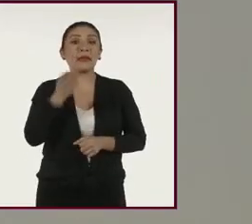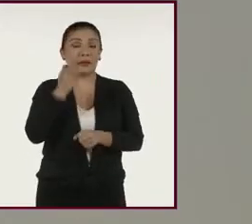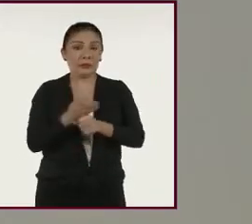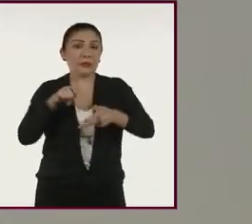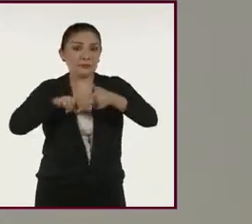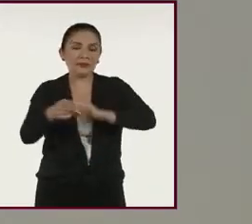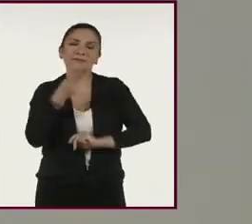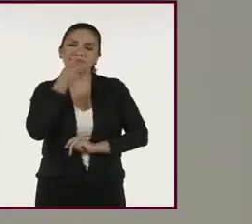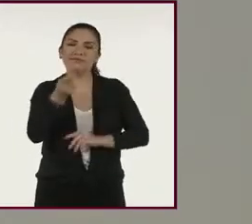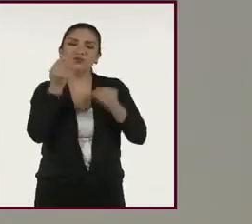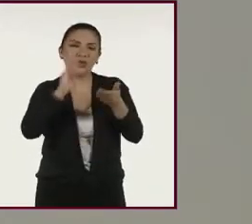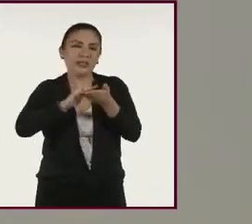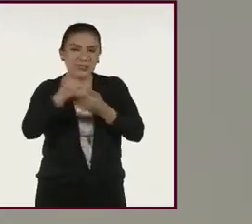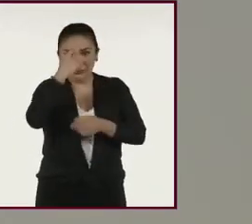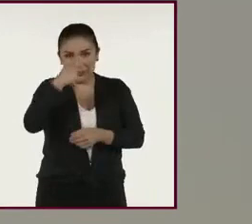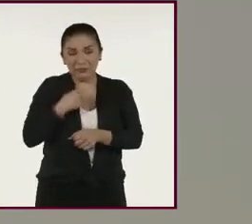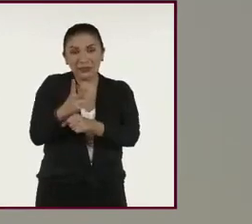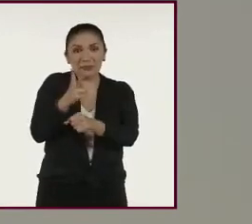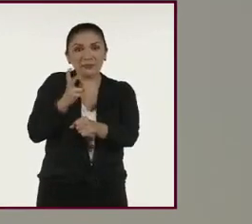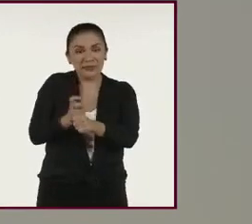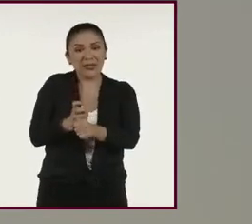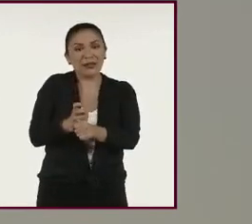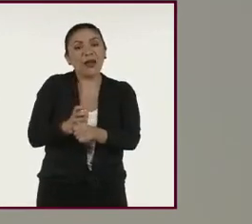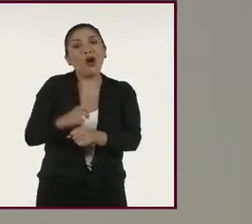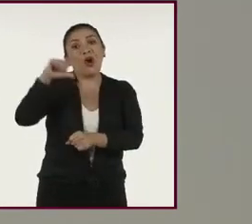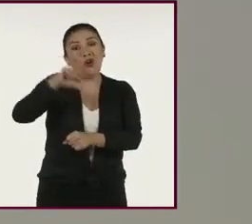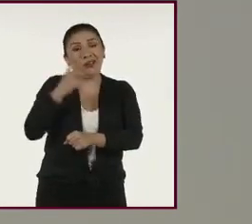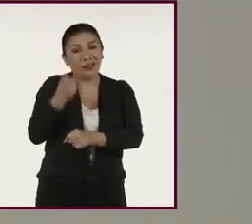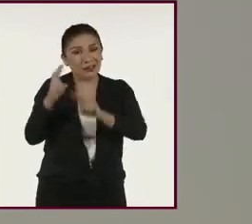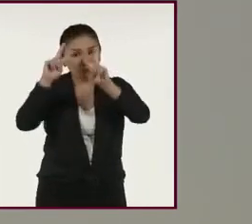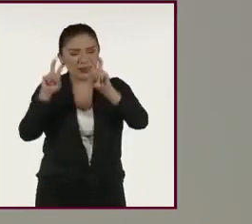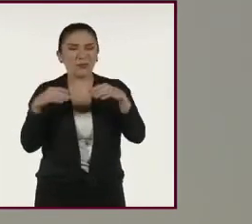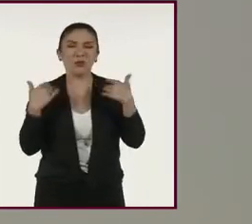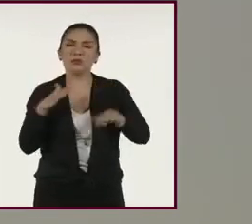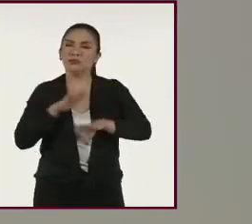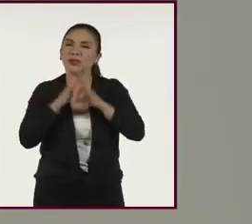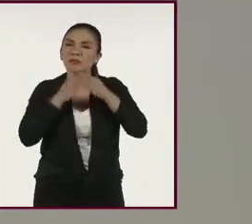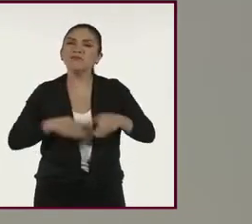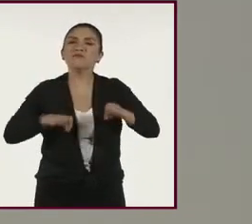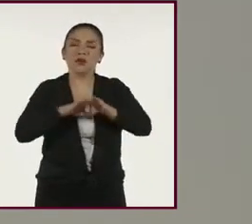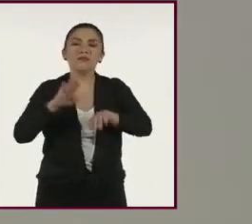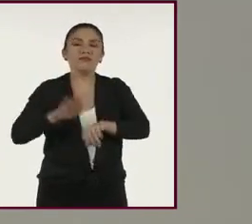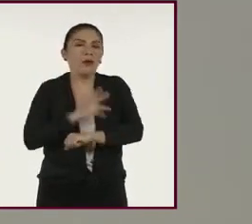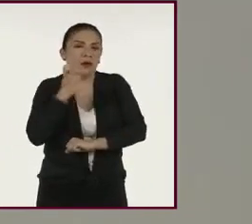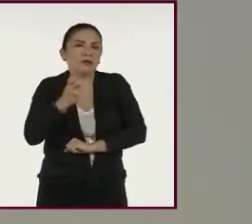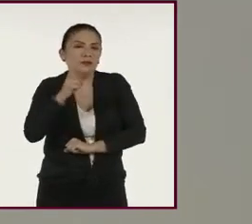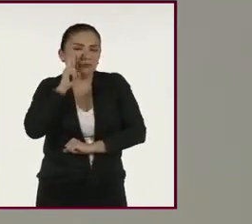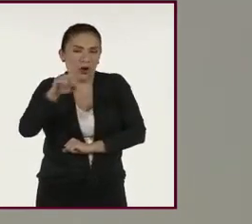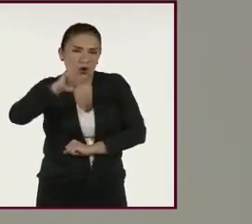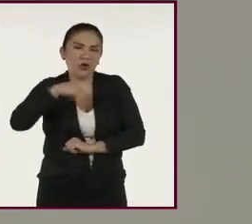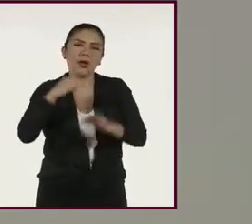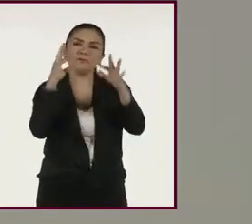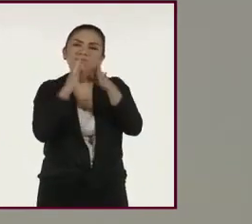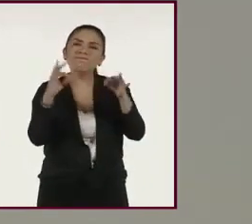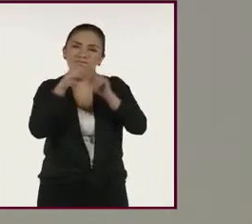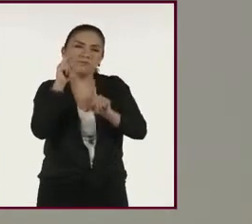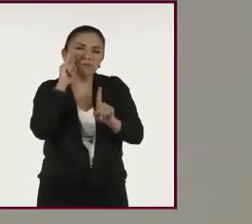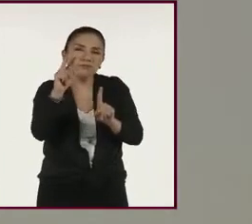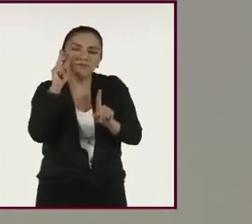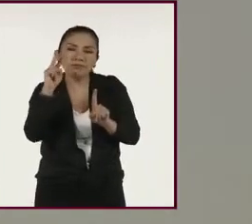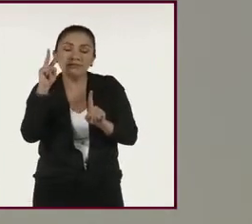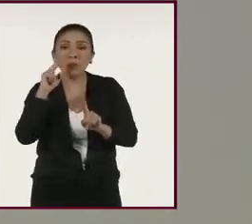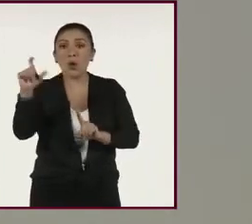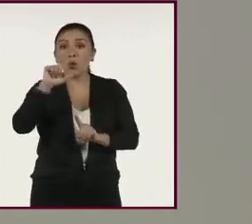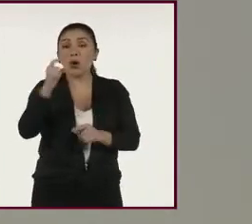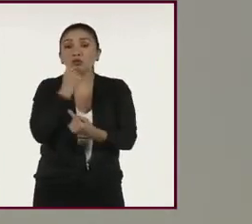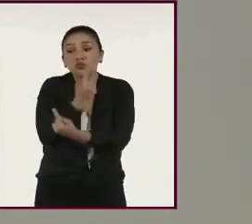nada, muchísimas gracias por la invitación. Este es un tema sumamente importante porque, como iremos viendo a lo largo de la presentación,